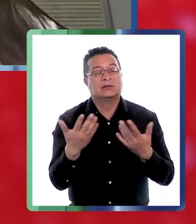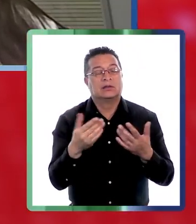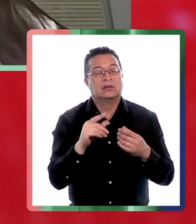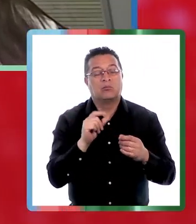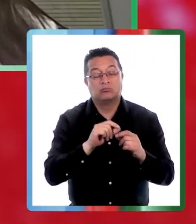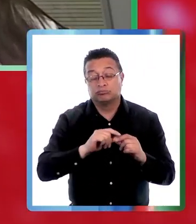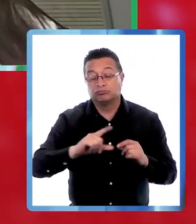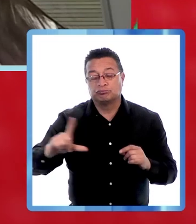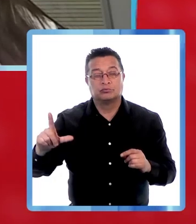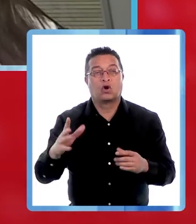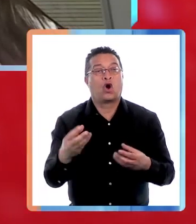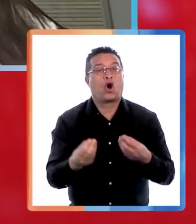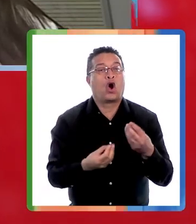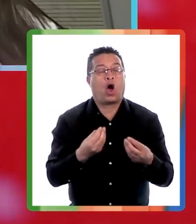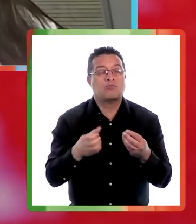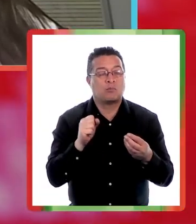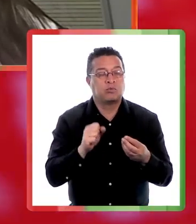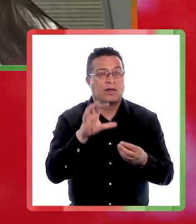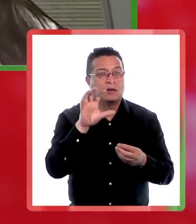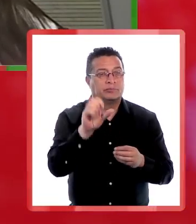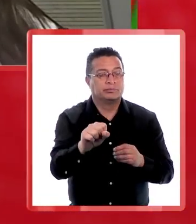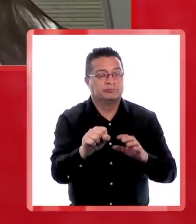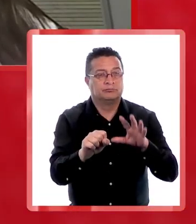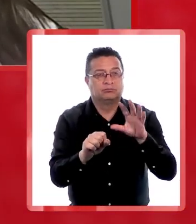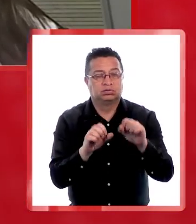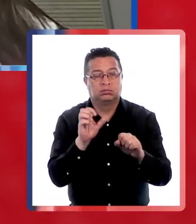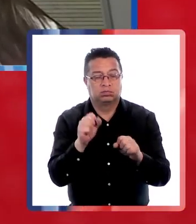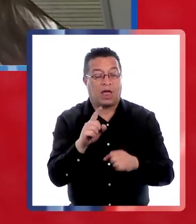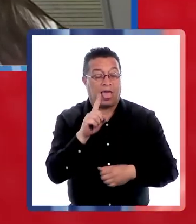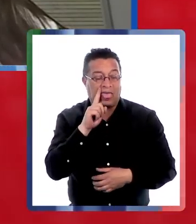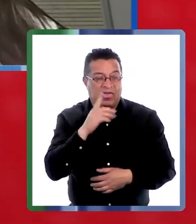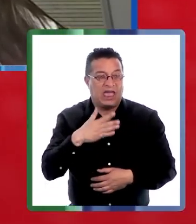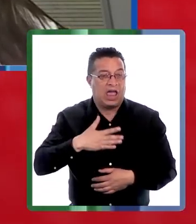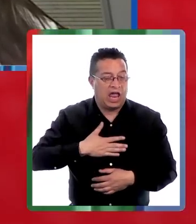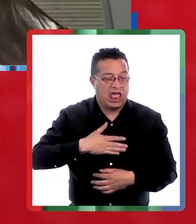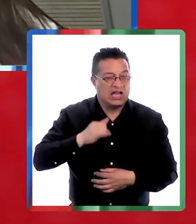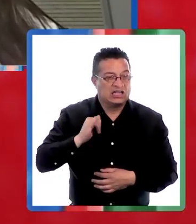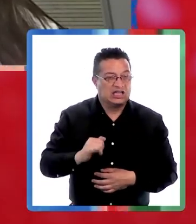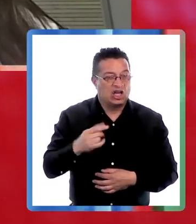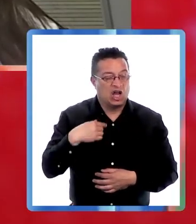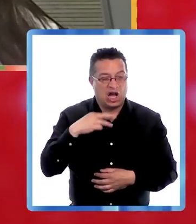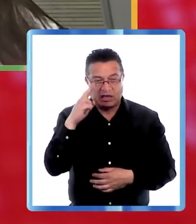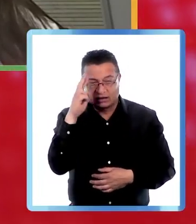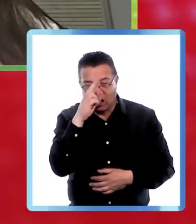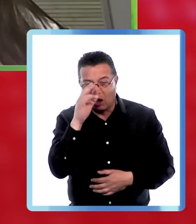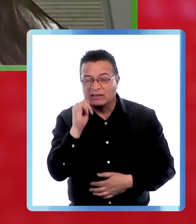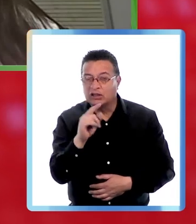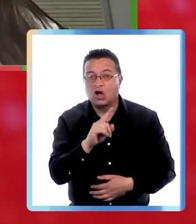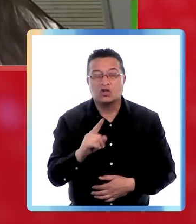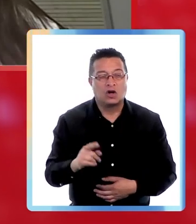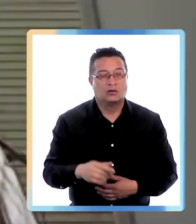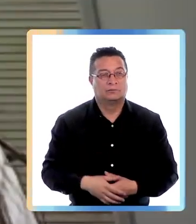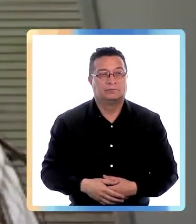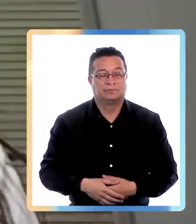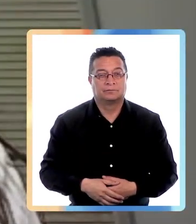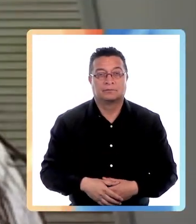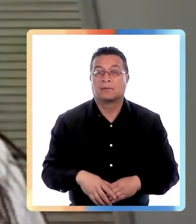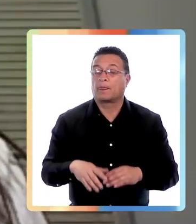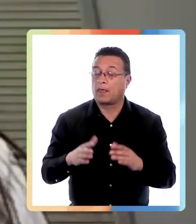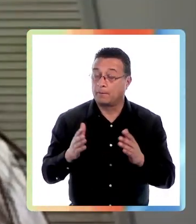las bases de este cáncer, cómo podemos darnos cuenta de si lo tenemos, de si hay algo extraño también.